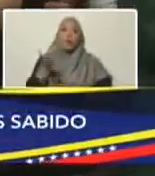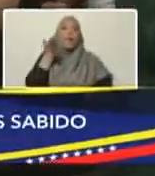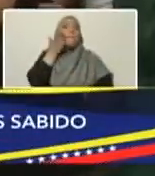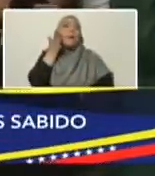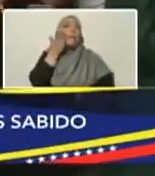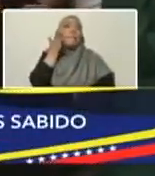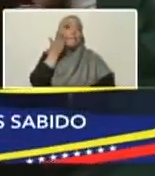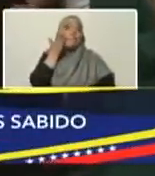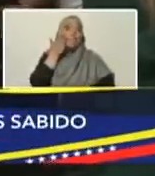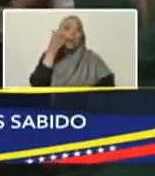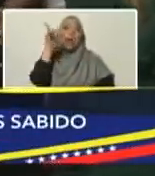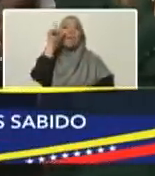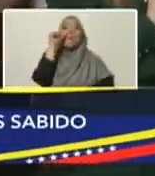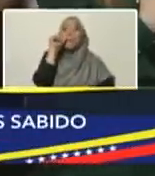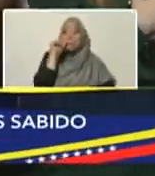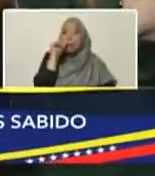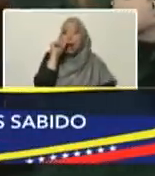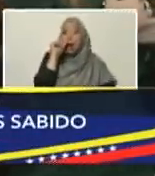madres, padres,